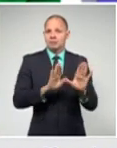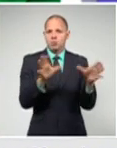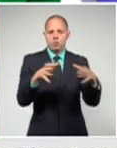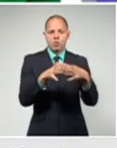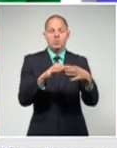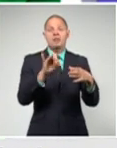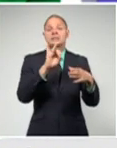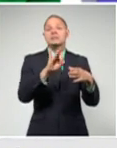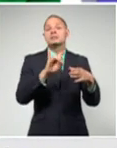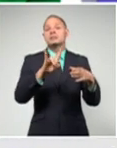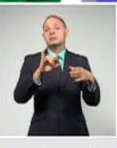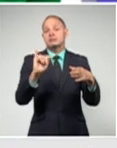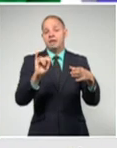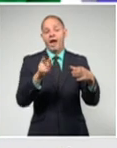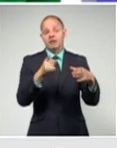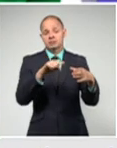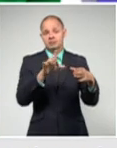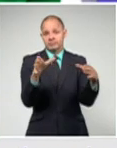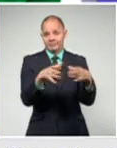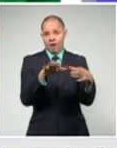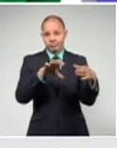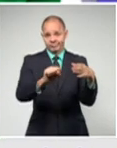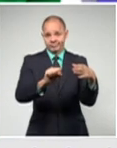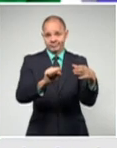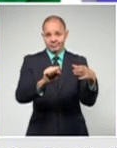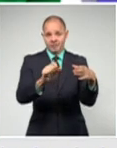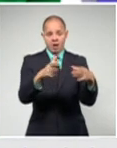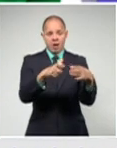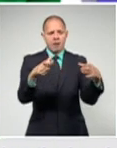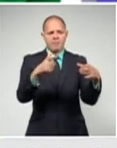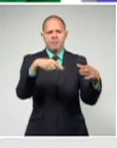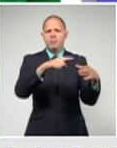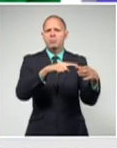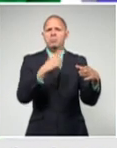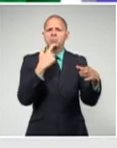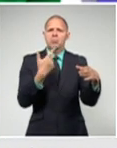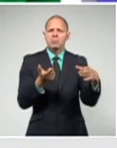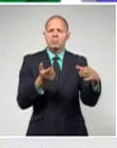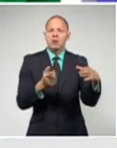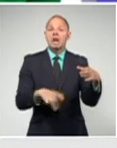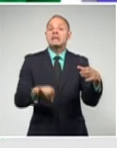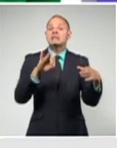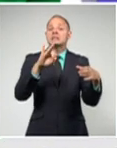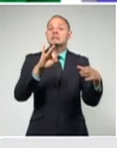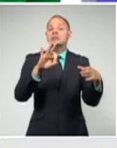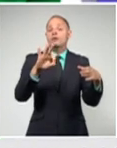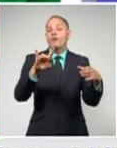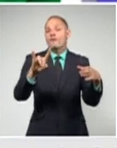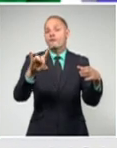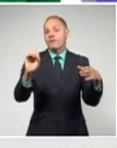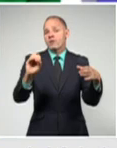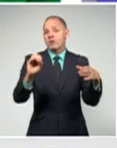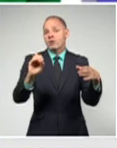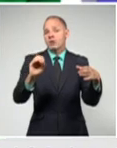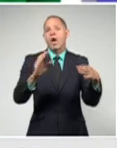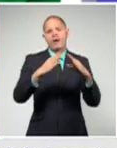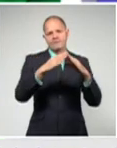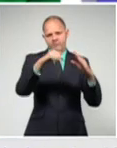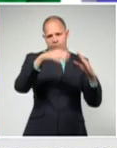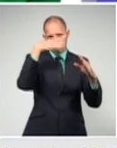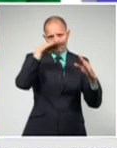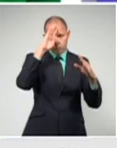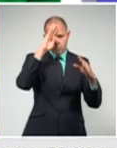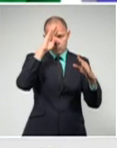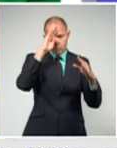que se diagnosticaron ayer, el mayor por ciento, 790, son pacientes autóctonos propios de